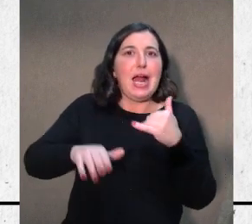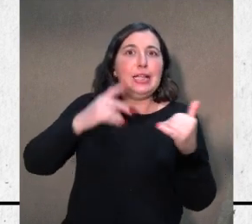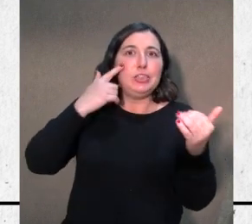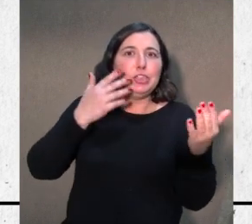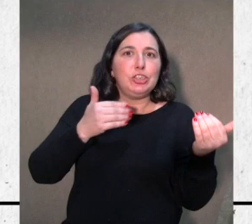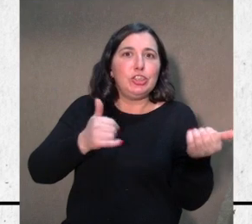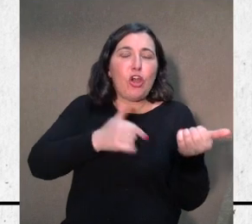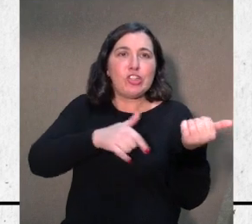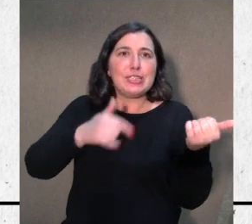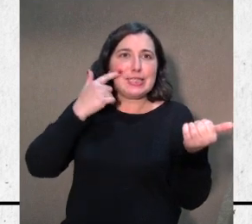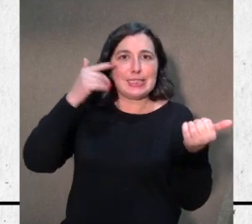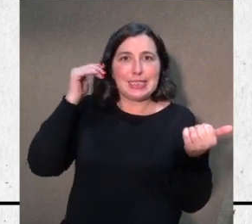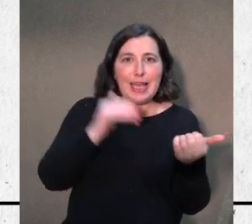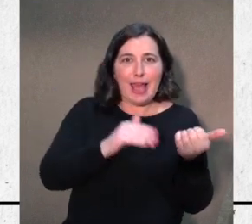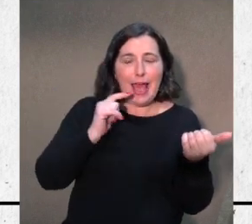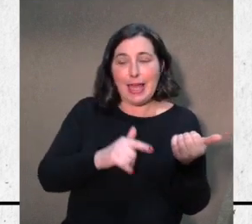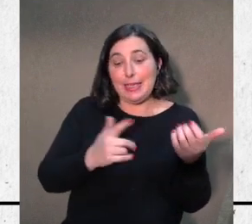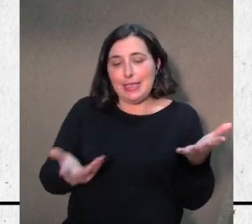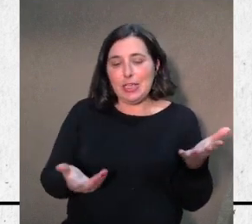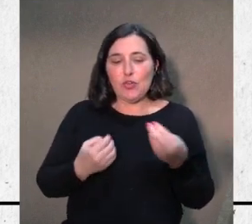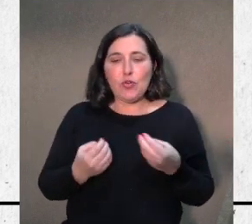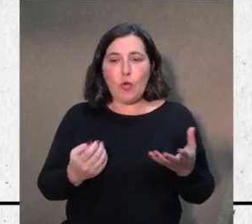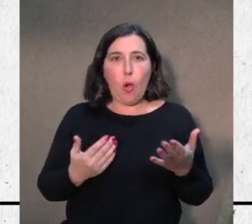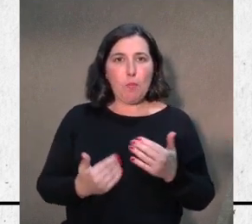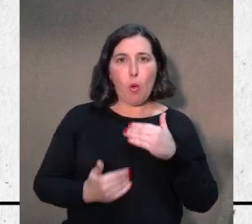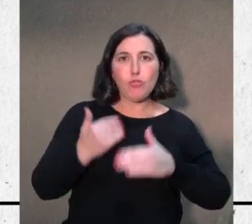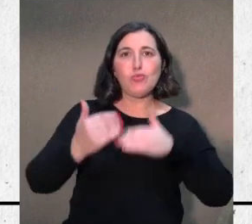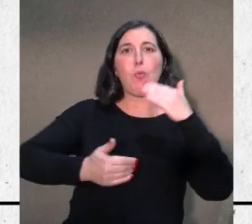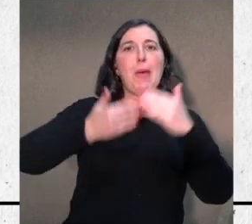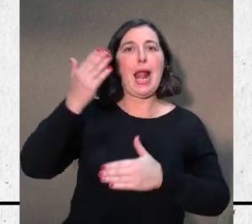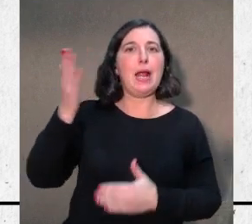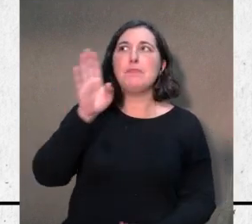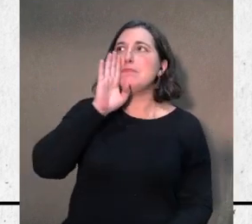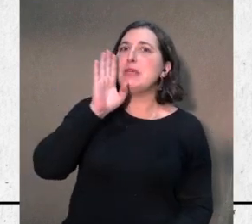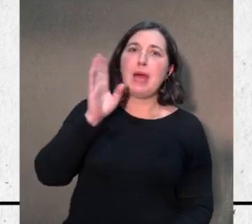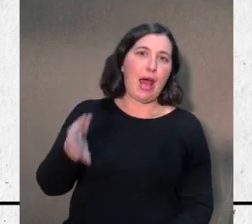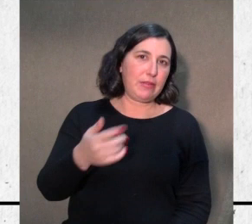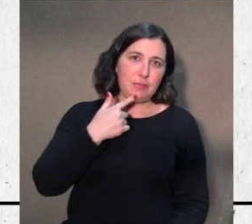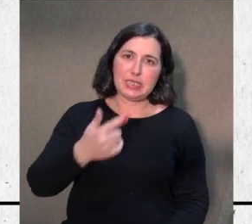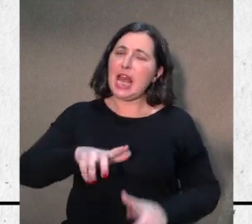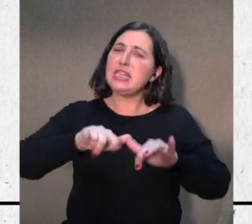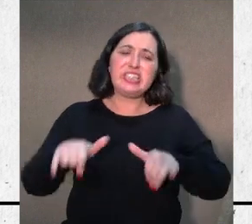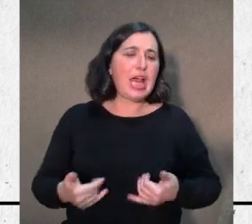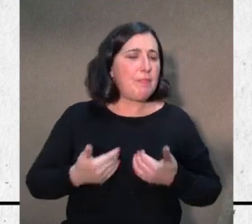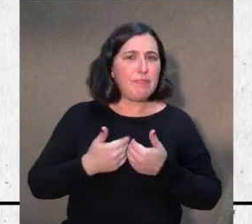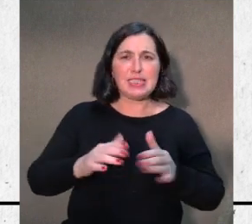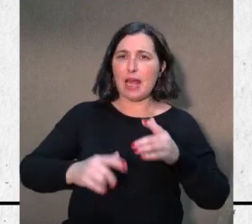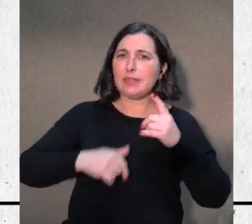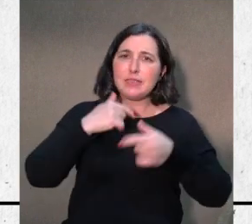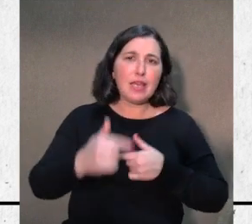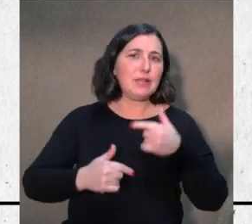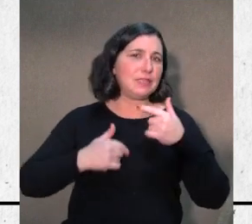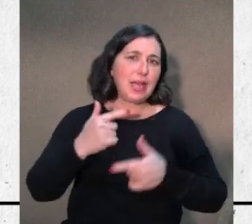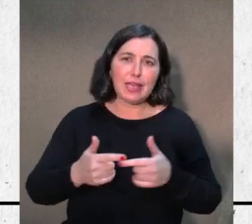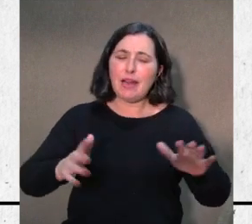fue mi madre. Ah, no, ahora ya empezaste, vamos a seguir, dale, eso va a pasar, dale, un ratito, después otro ratito. Bueno, ella había estudiado